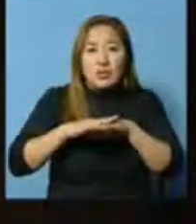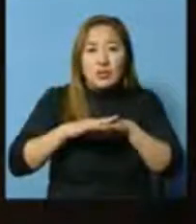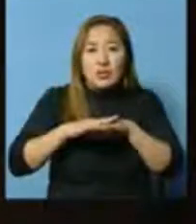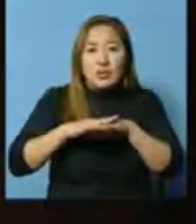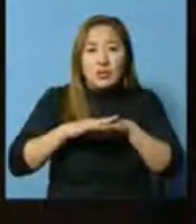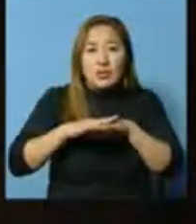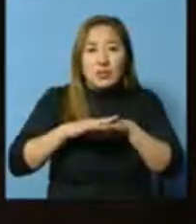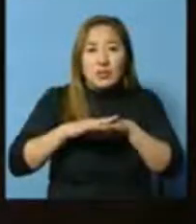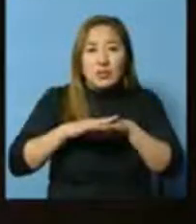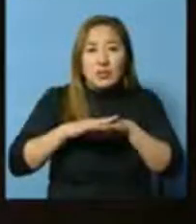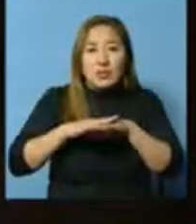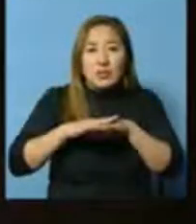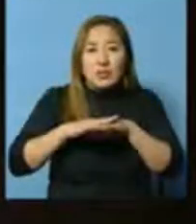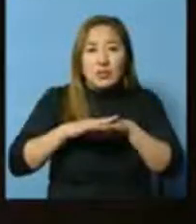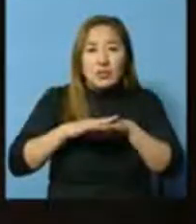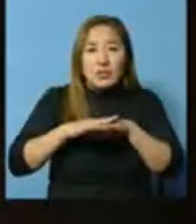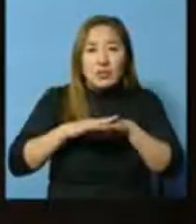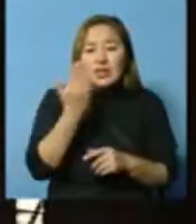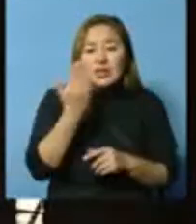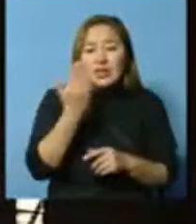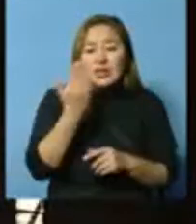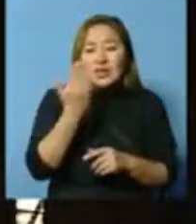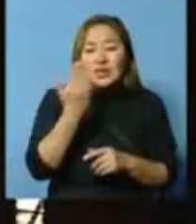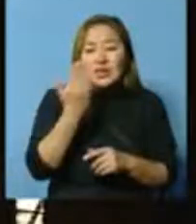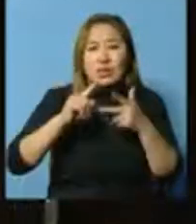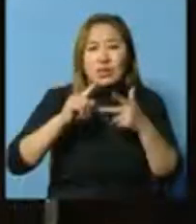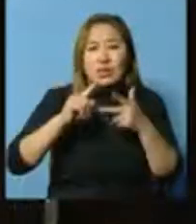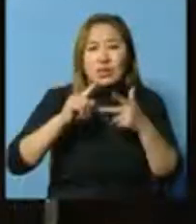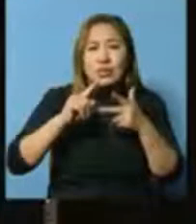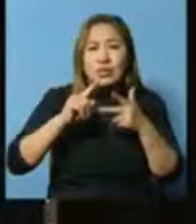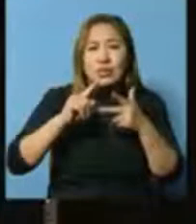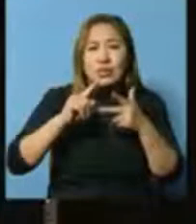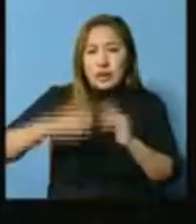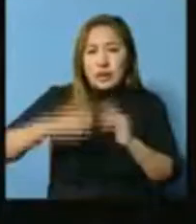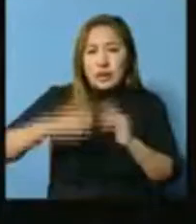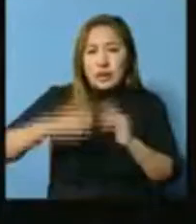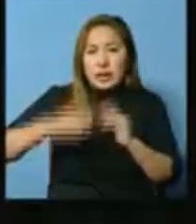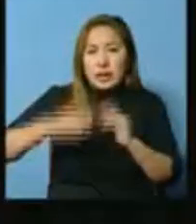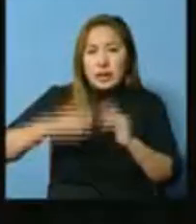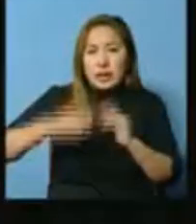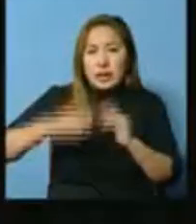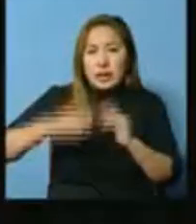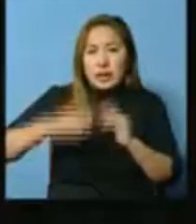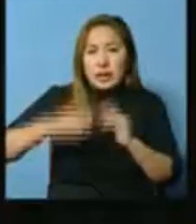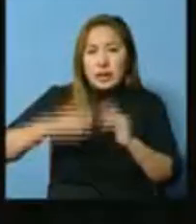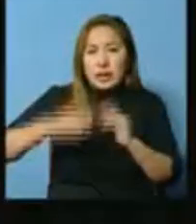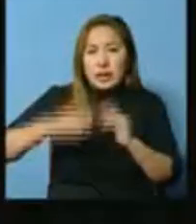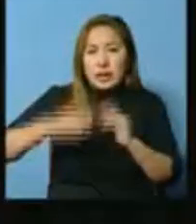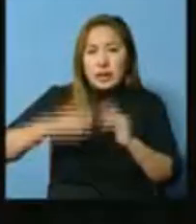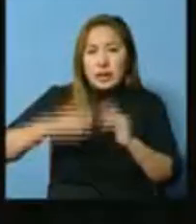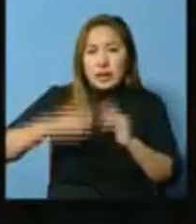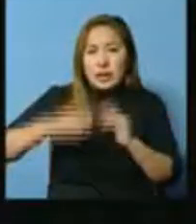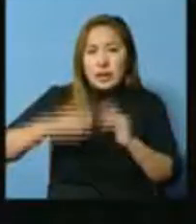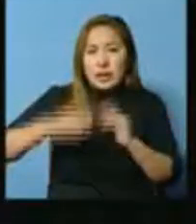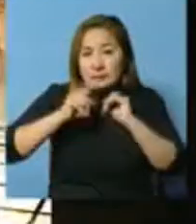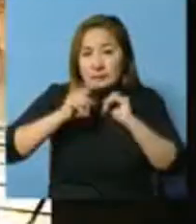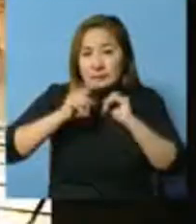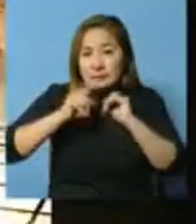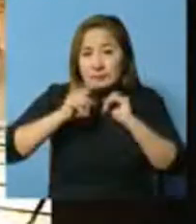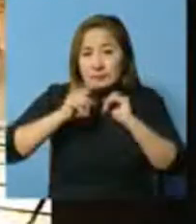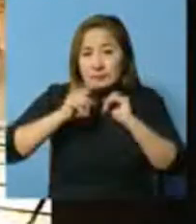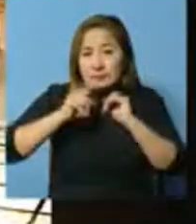organización, sociedad del Estado, entes autárquicos, poder legislativo, poder judicial, poder ejecutivo, vayan